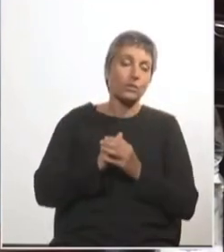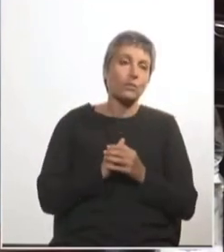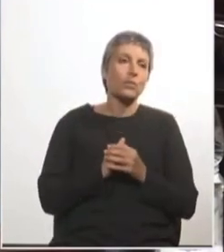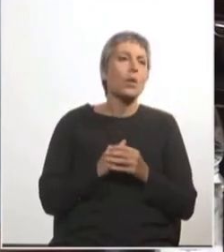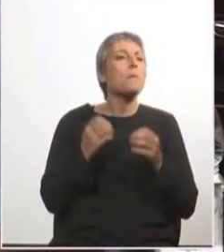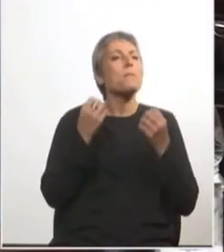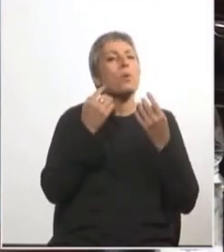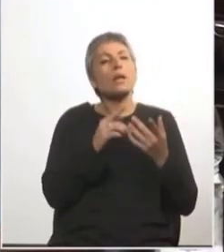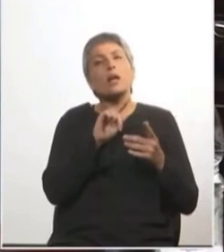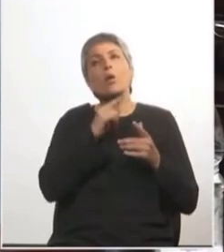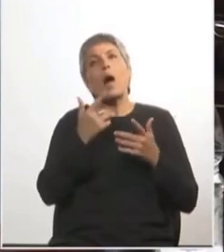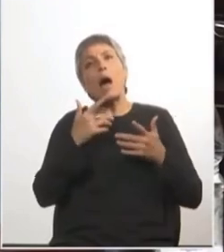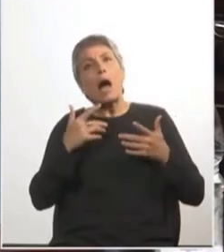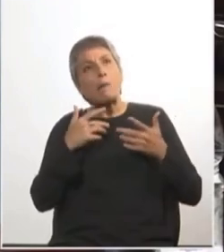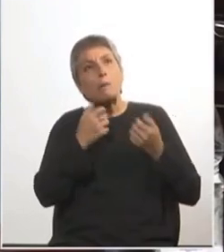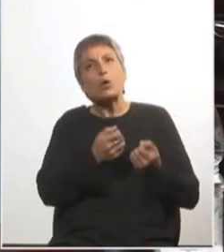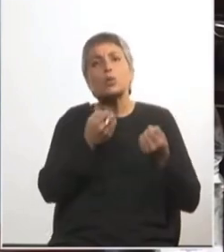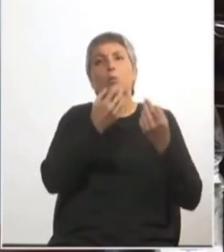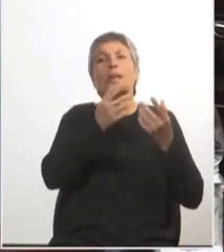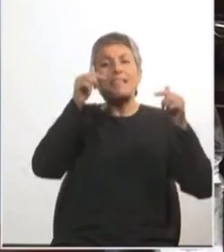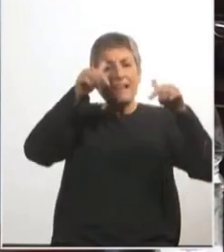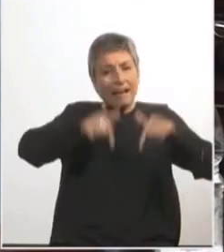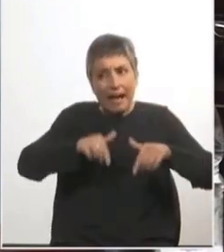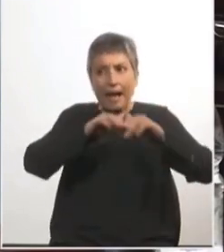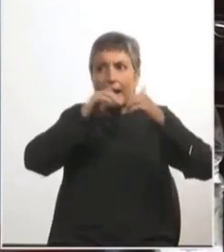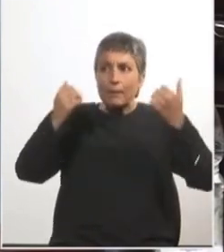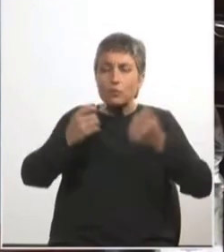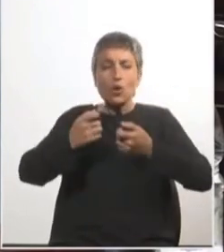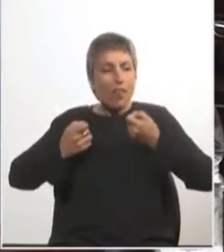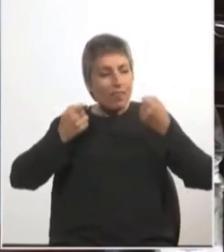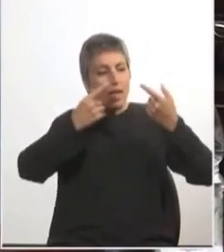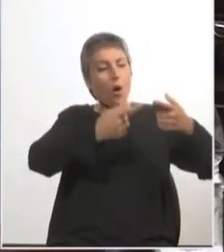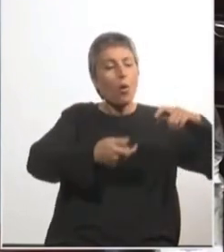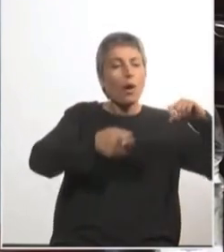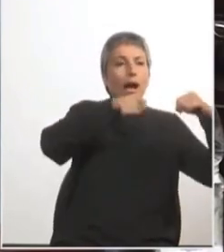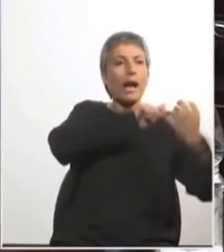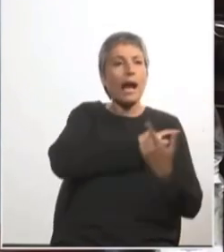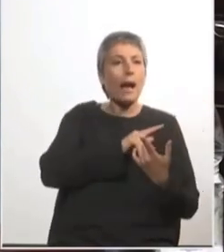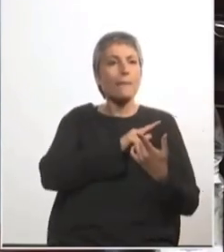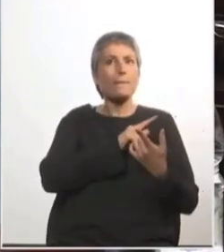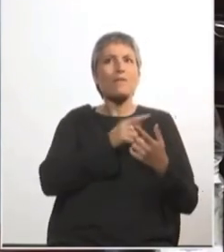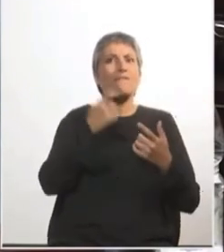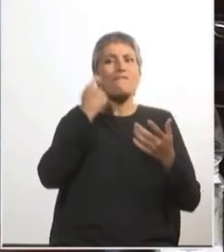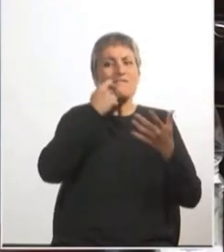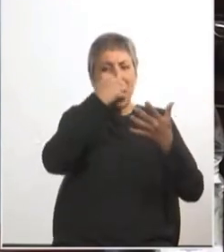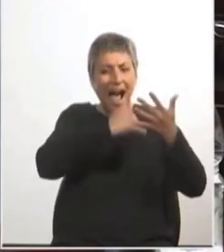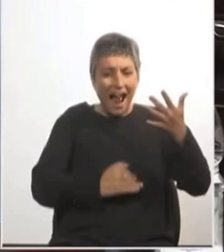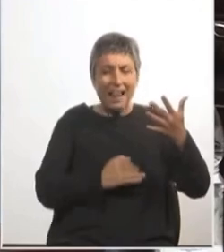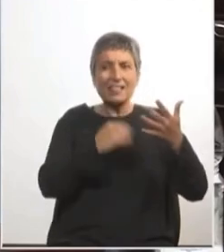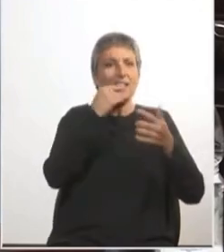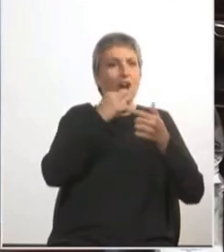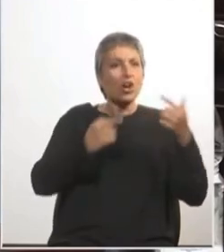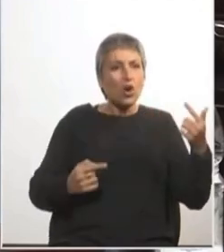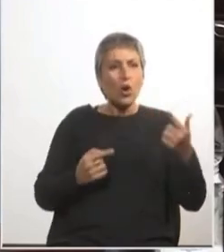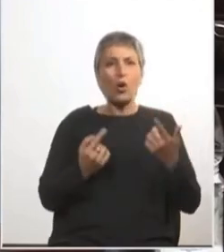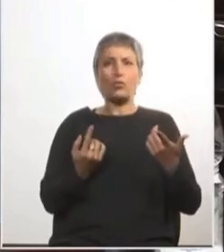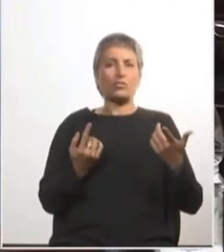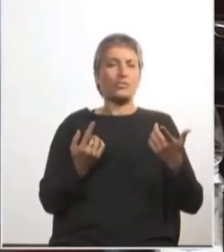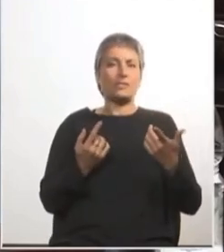No vamos a acompañar porque de esta Cámara salió una reforma incompleta, parcial,